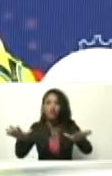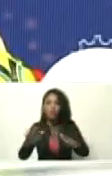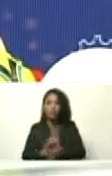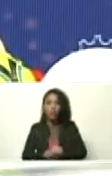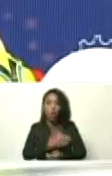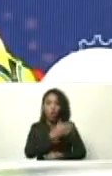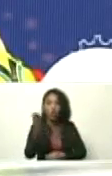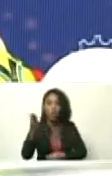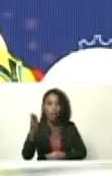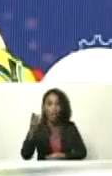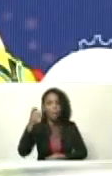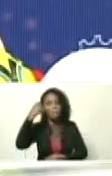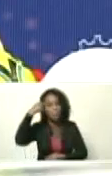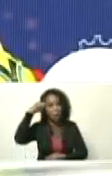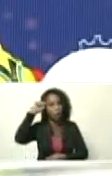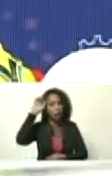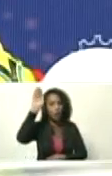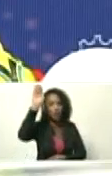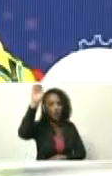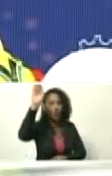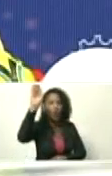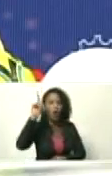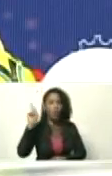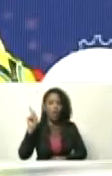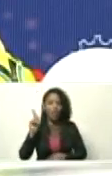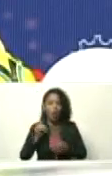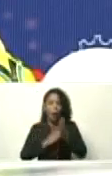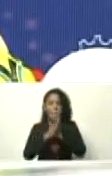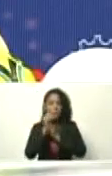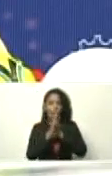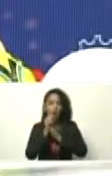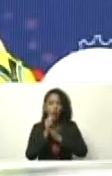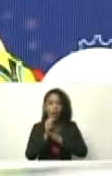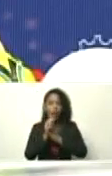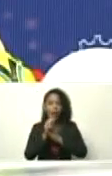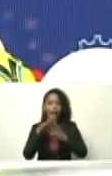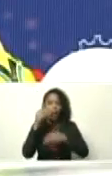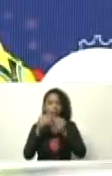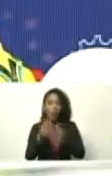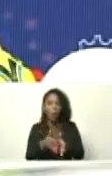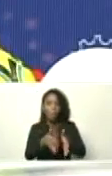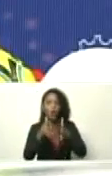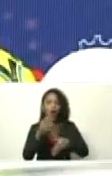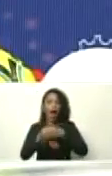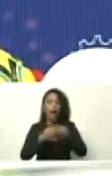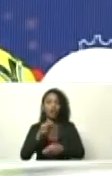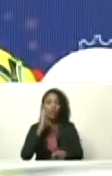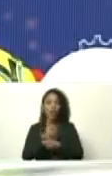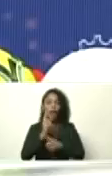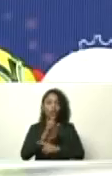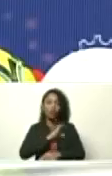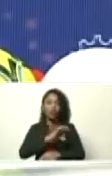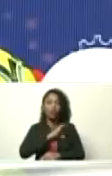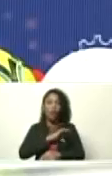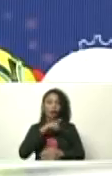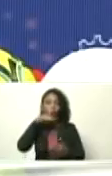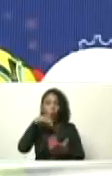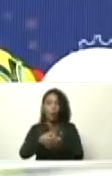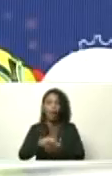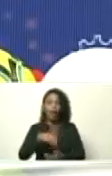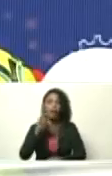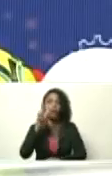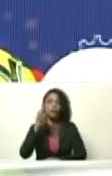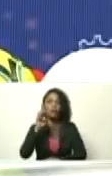ustedes se van a acordar de estos emprendedores que la pegaron. Han creado una red social llamada